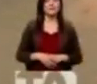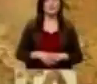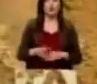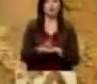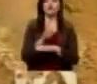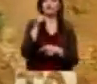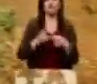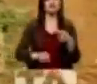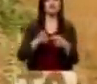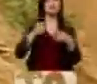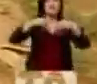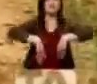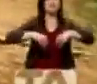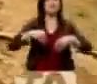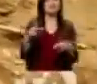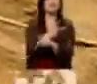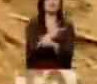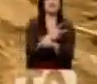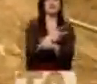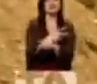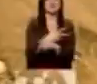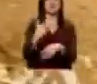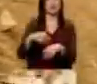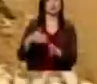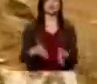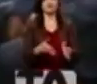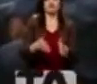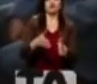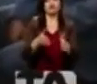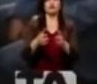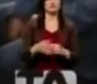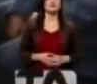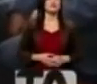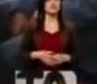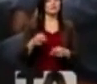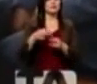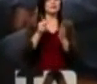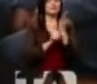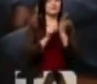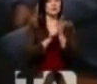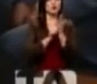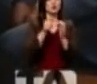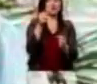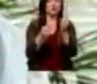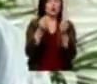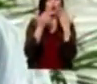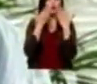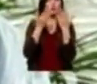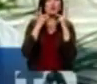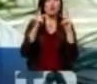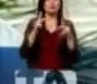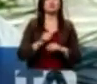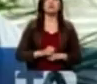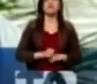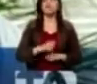deshabilitada. El invierno ha sido una constante amenaza para la infraestructura vial, asegura José Maquiavelo, exministro de Transporte y Obras Públicas. Para él